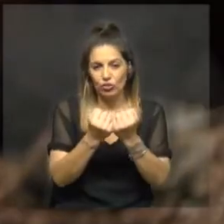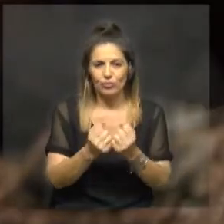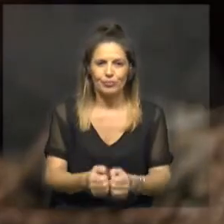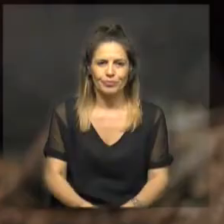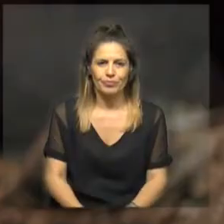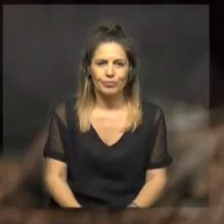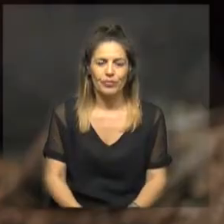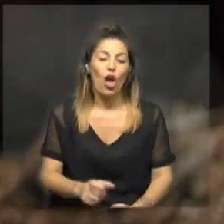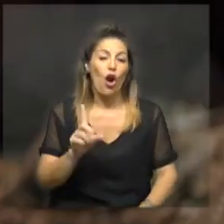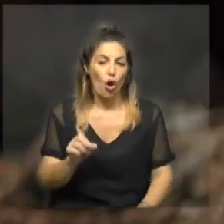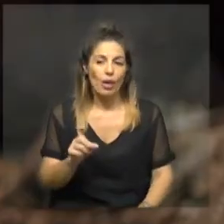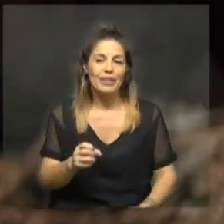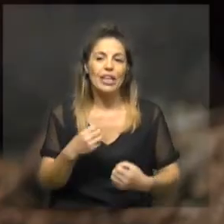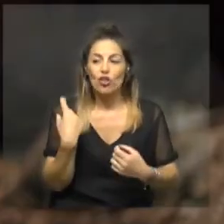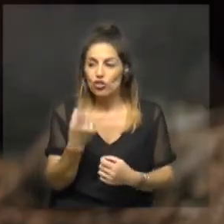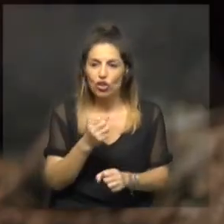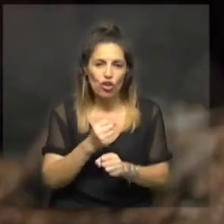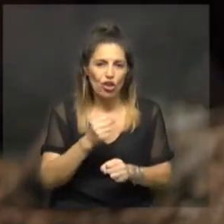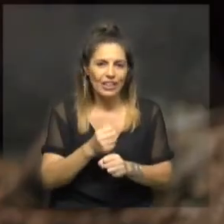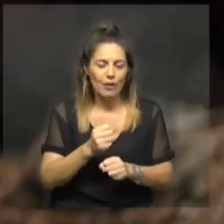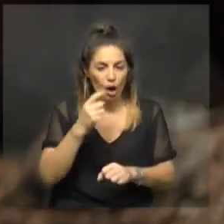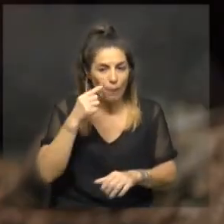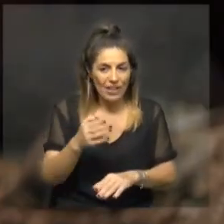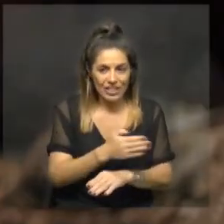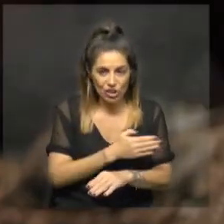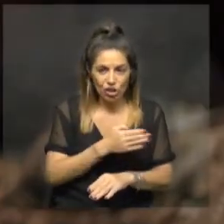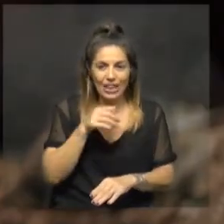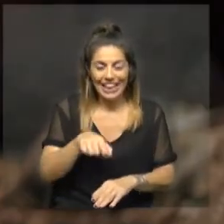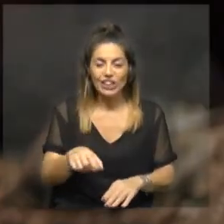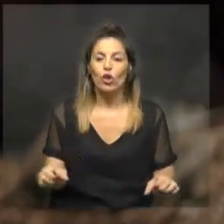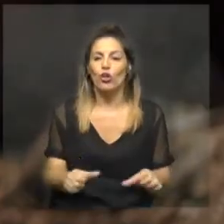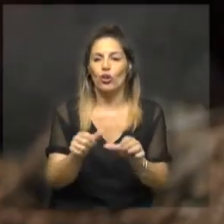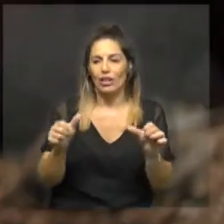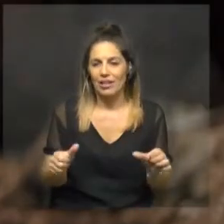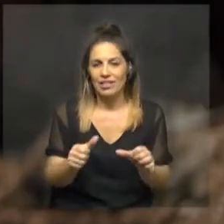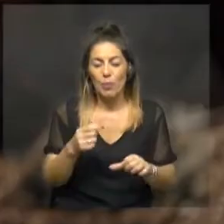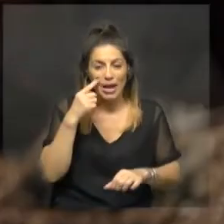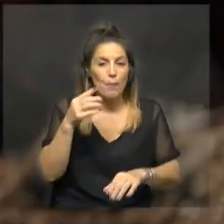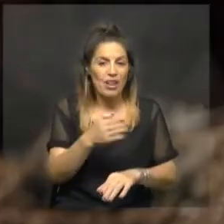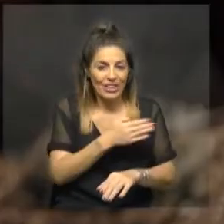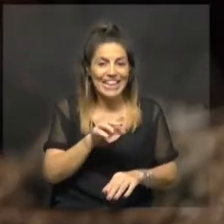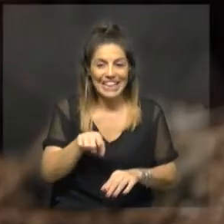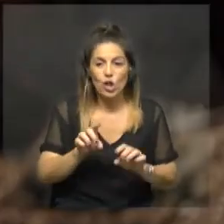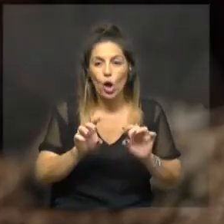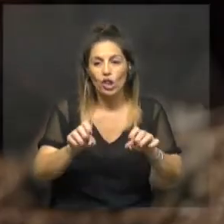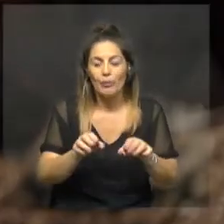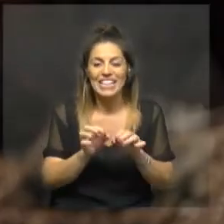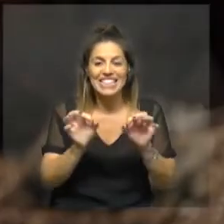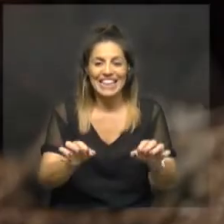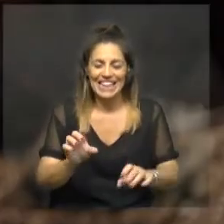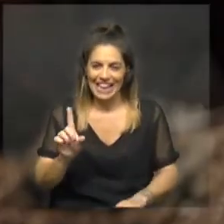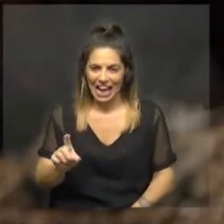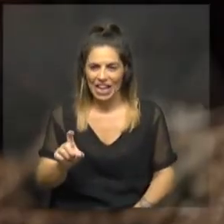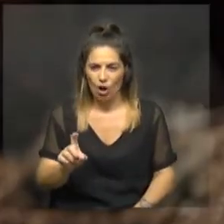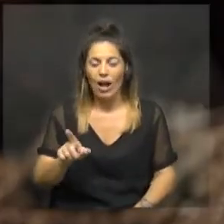existente. Obviamente por eso nosotros lo que trabajamos es desde la prevención. Todo esto lo que nosotros hacemos es para prevenir que esos contaminantes lleguen al agua. Por más que